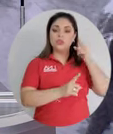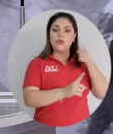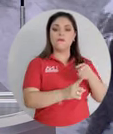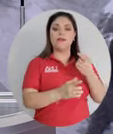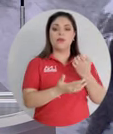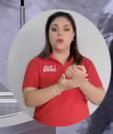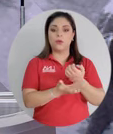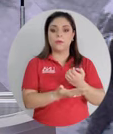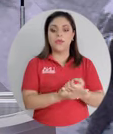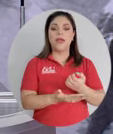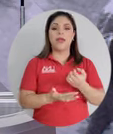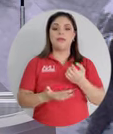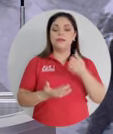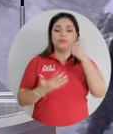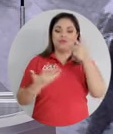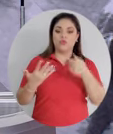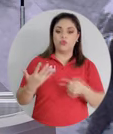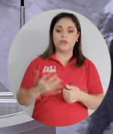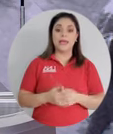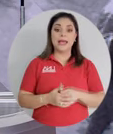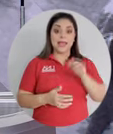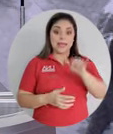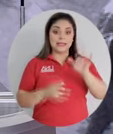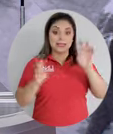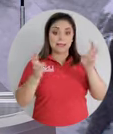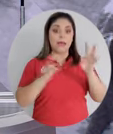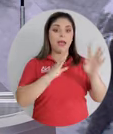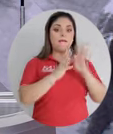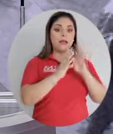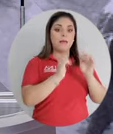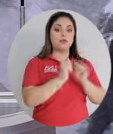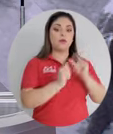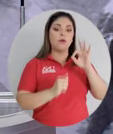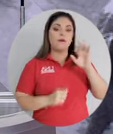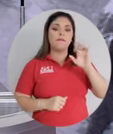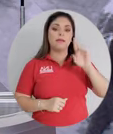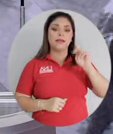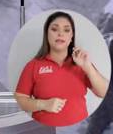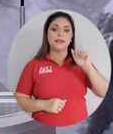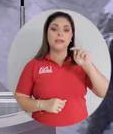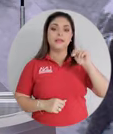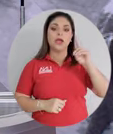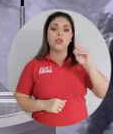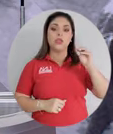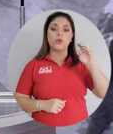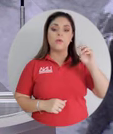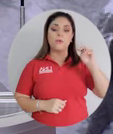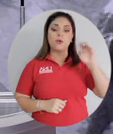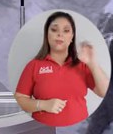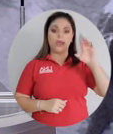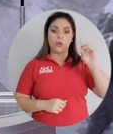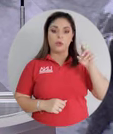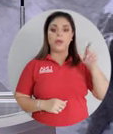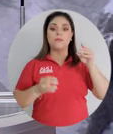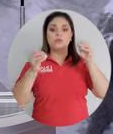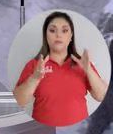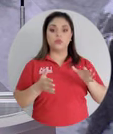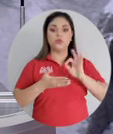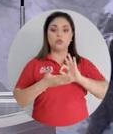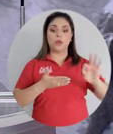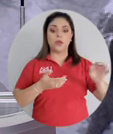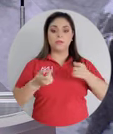materia económica y entre otras. Sobre este tema conversamos con Fernando Montero, quien es académico de la Escuela de